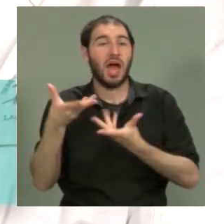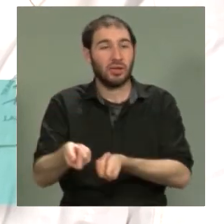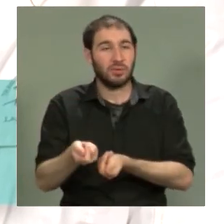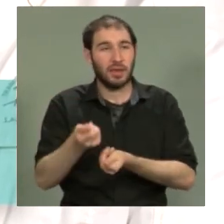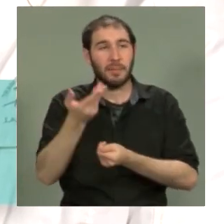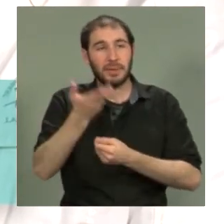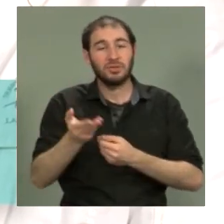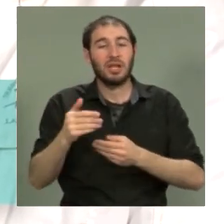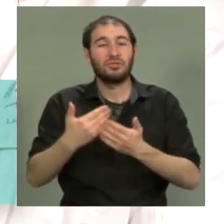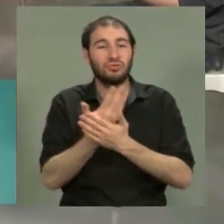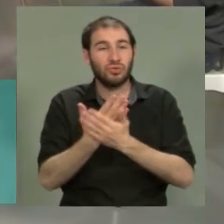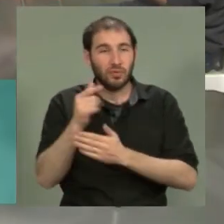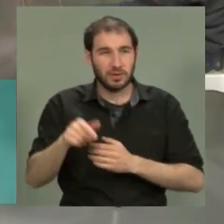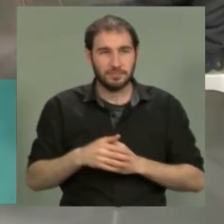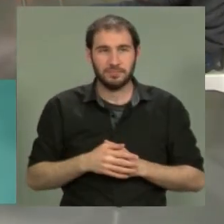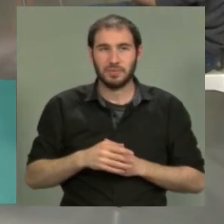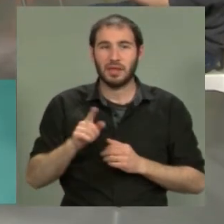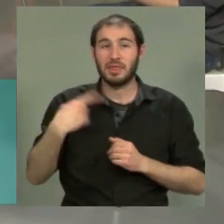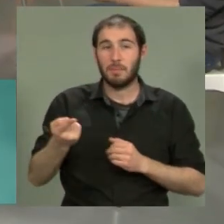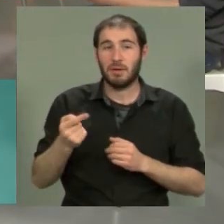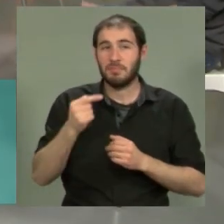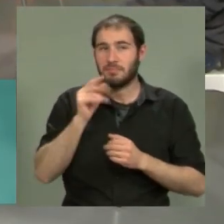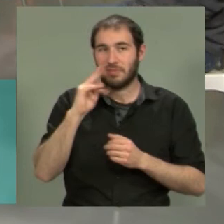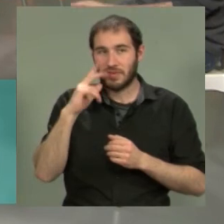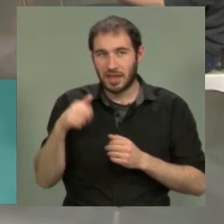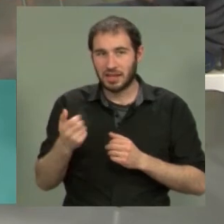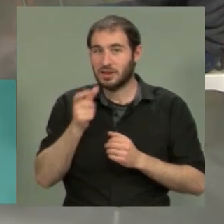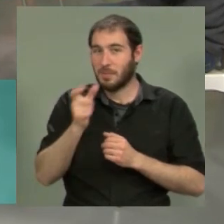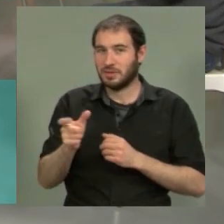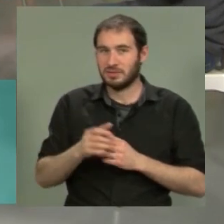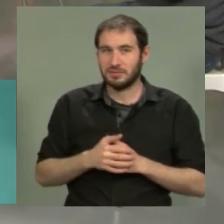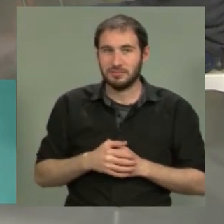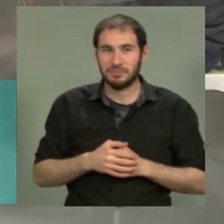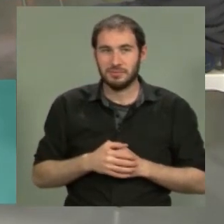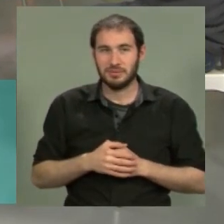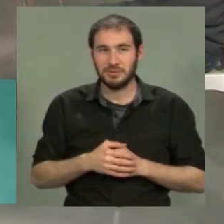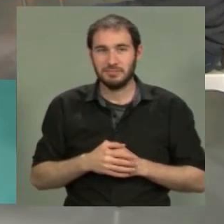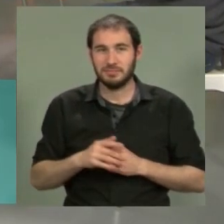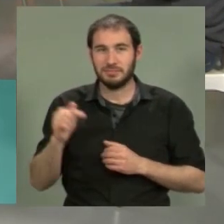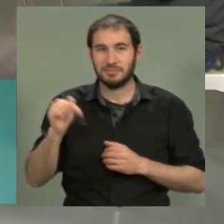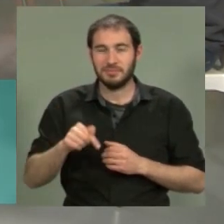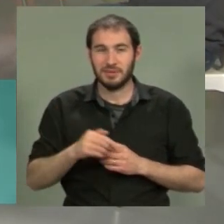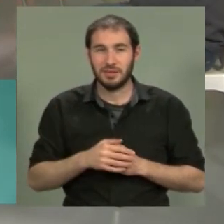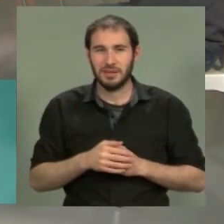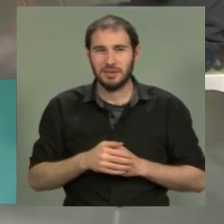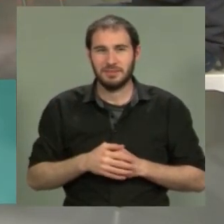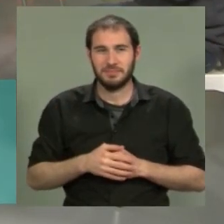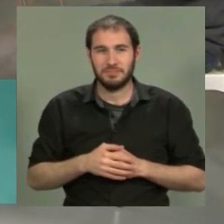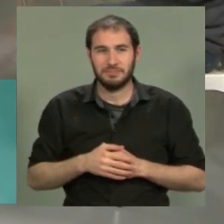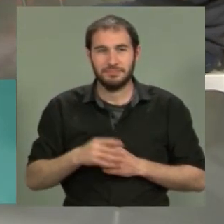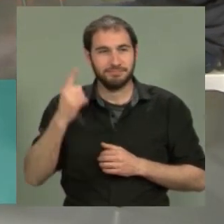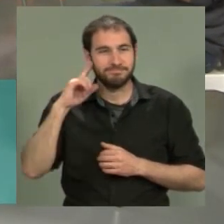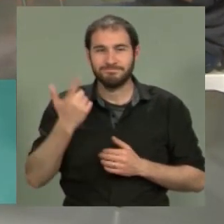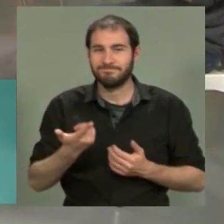quien está sufriendo un dolor. Sí, después volvemos con Viviana, que quería contestarle, me parece, sí. Como lo están planteando, o como lo plantea